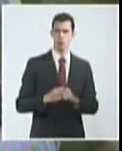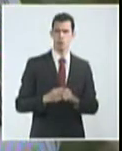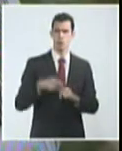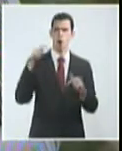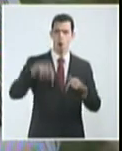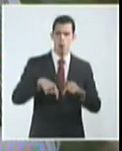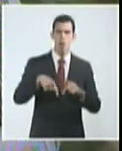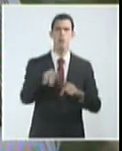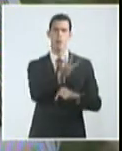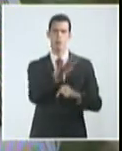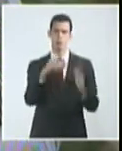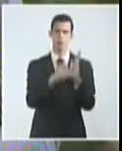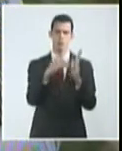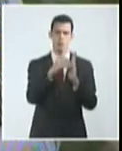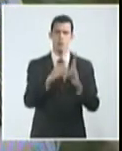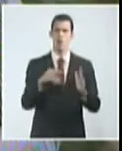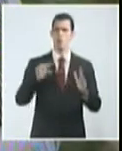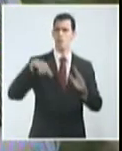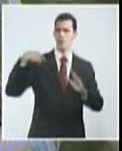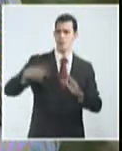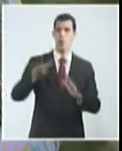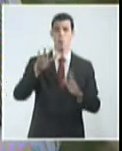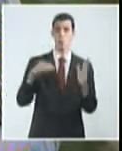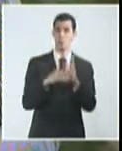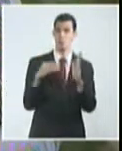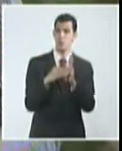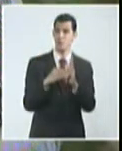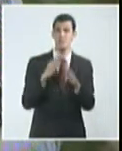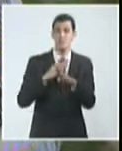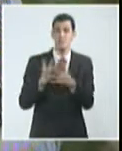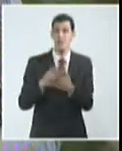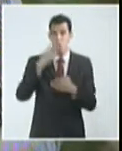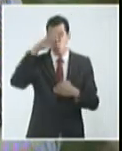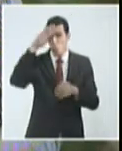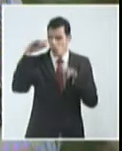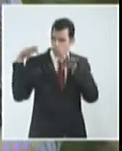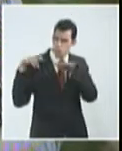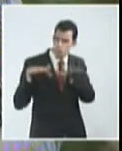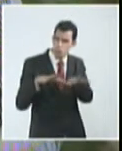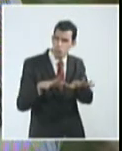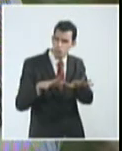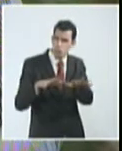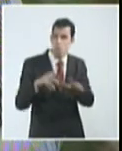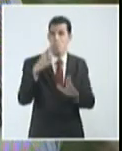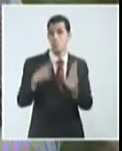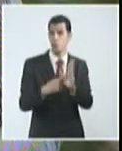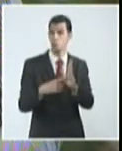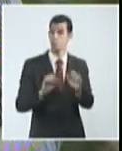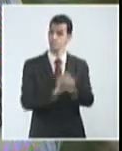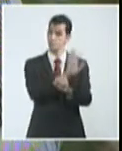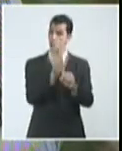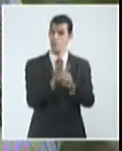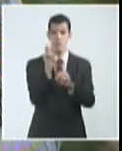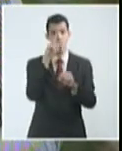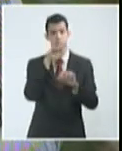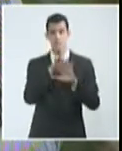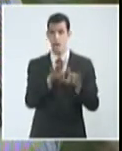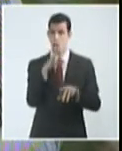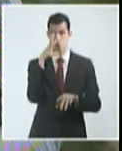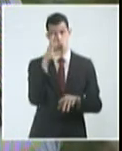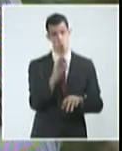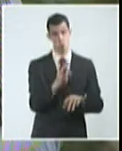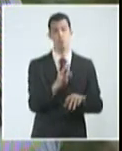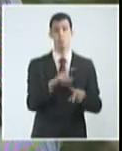la contracción que va teniendo la economía mundial y con la difícil situación todavía que hay en la COVID en un grupo de países que